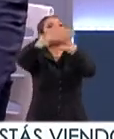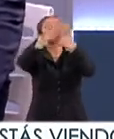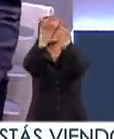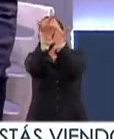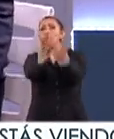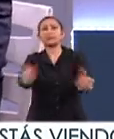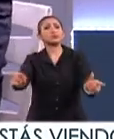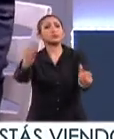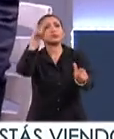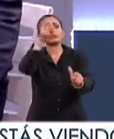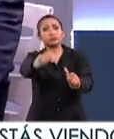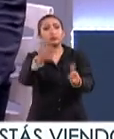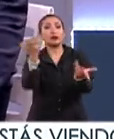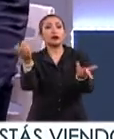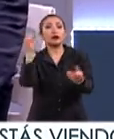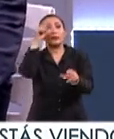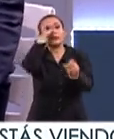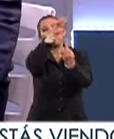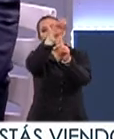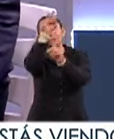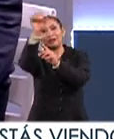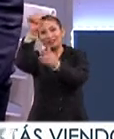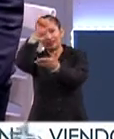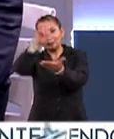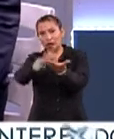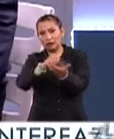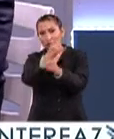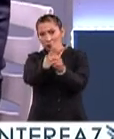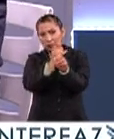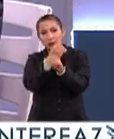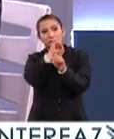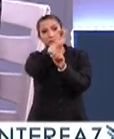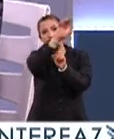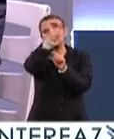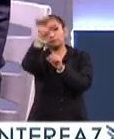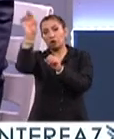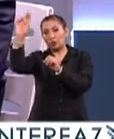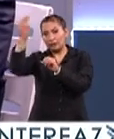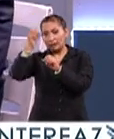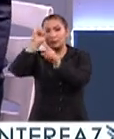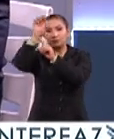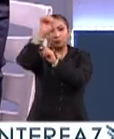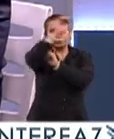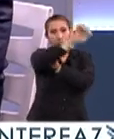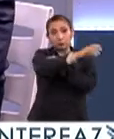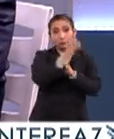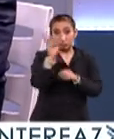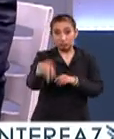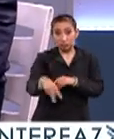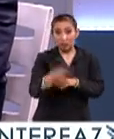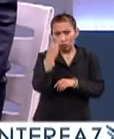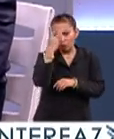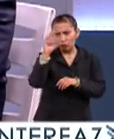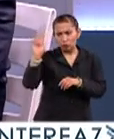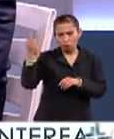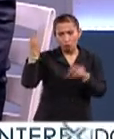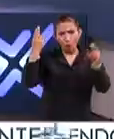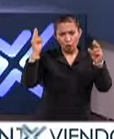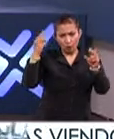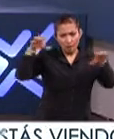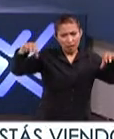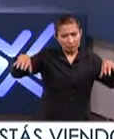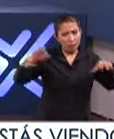abierta, marcamos a los principales centros de investigación, así como universidades, que por cierto hubo dos universidades